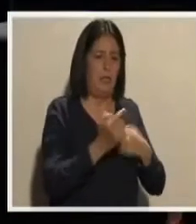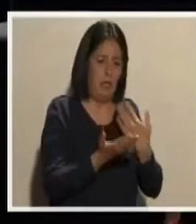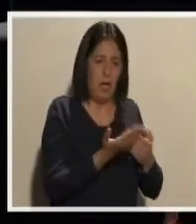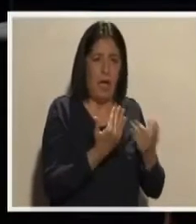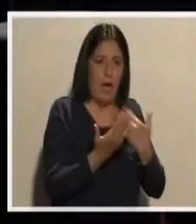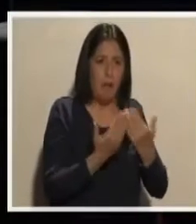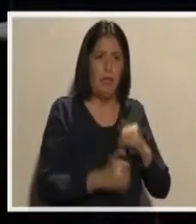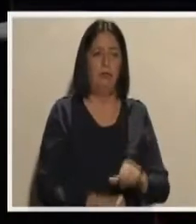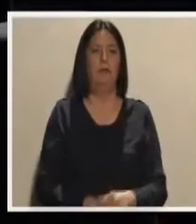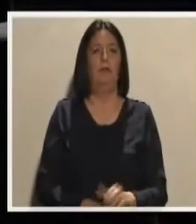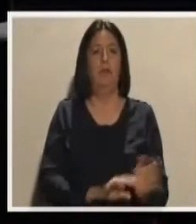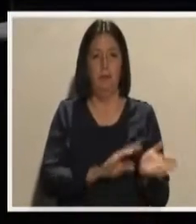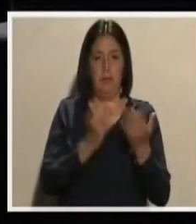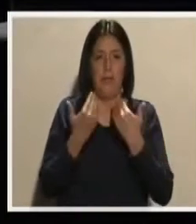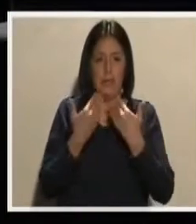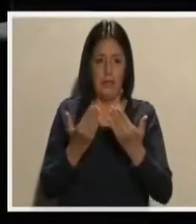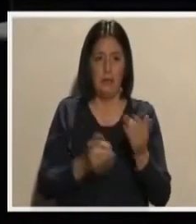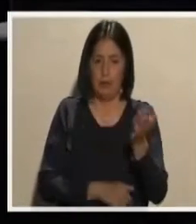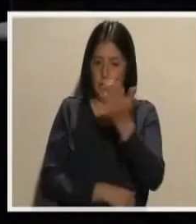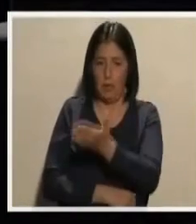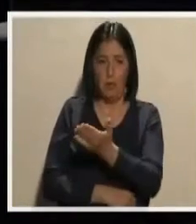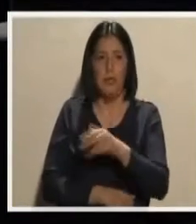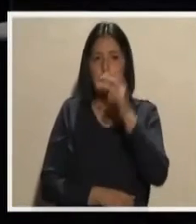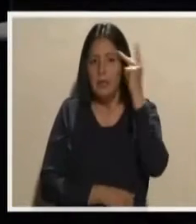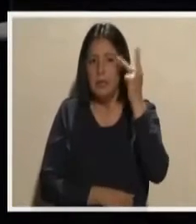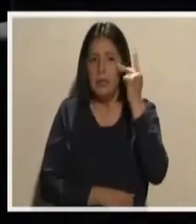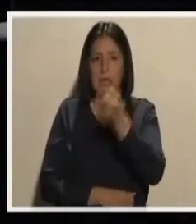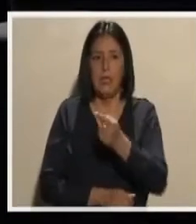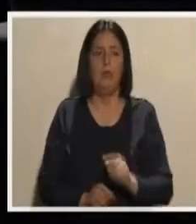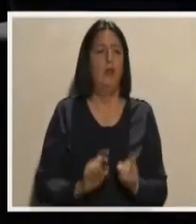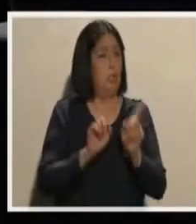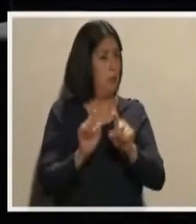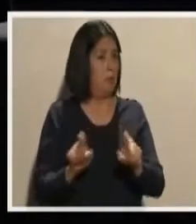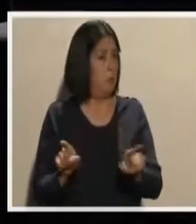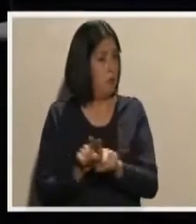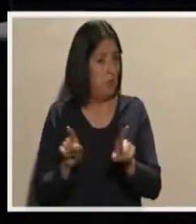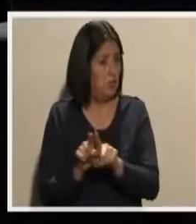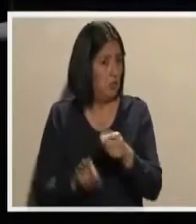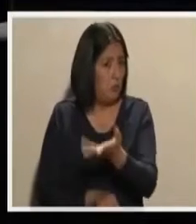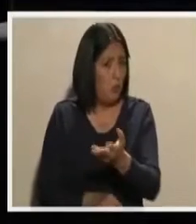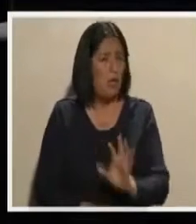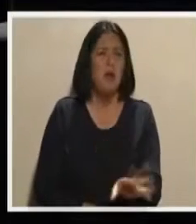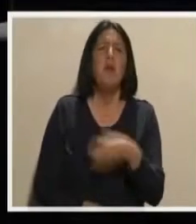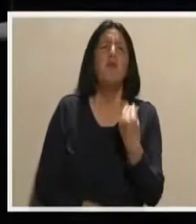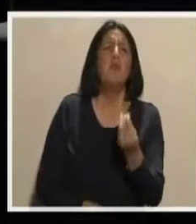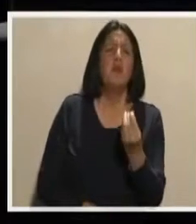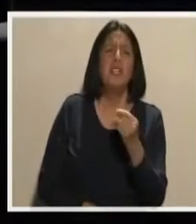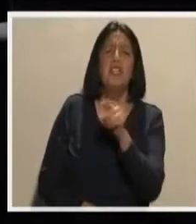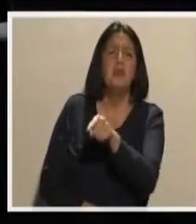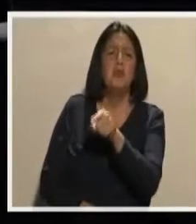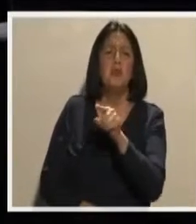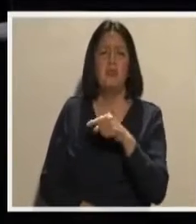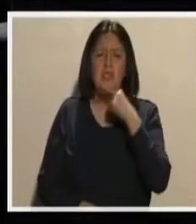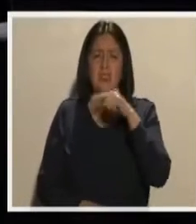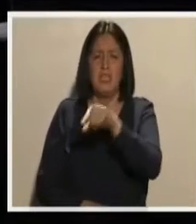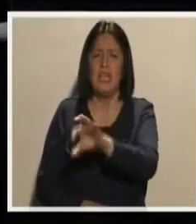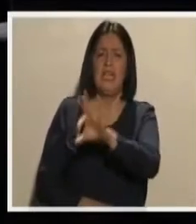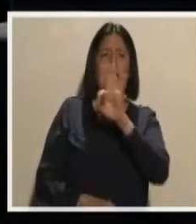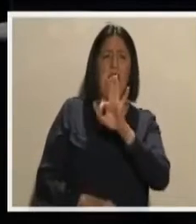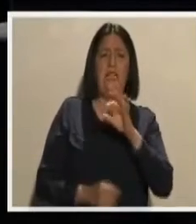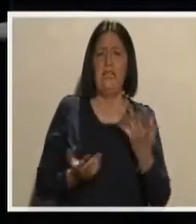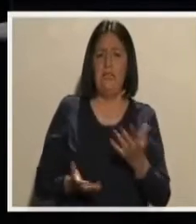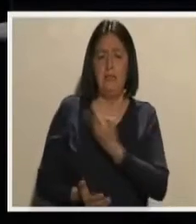Muchísimas gracias. El turno ahora es de la señora Keiko Fujimori. La pregunta es la misma. ¿Por qué debería ser elegida, en este